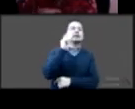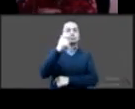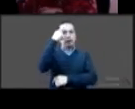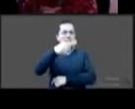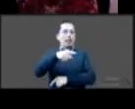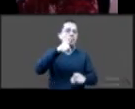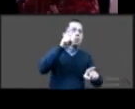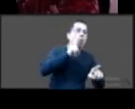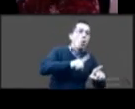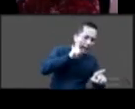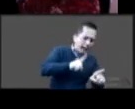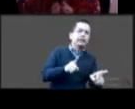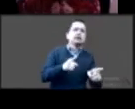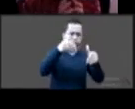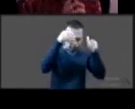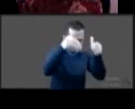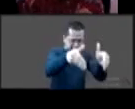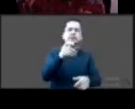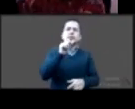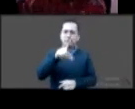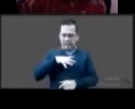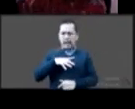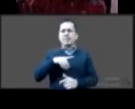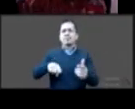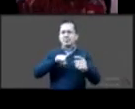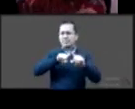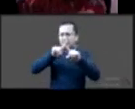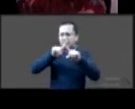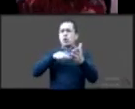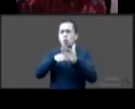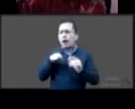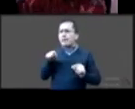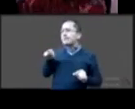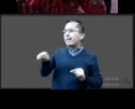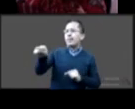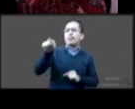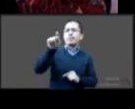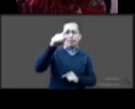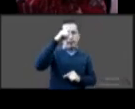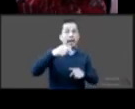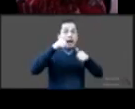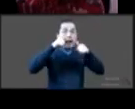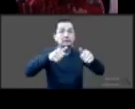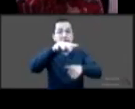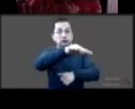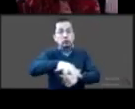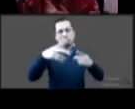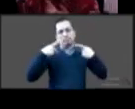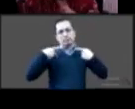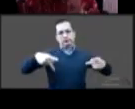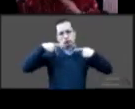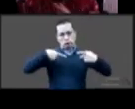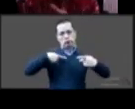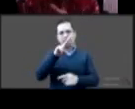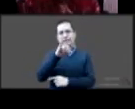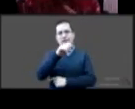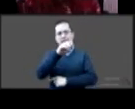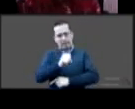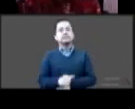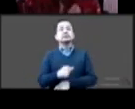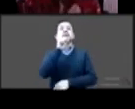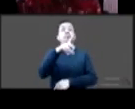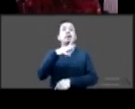tenemos varios, ¿no? Tenemos un centro de estancia transitoria que muchos de ustedes